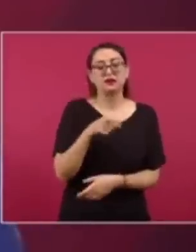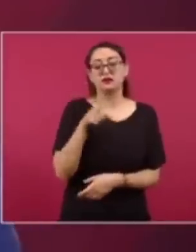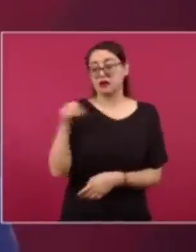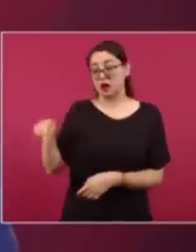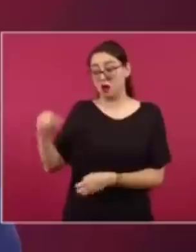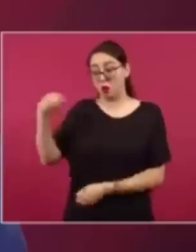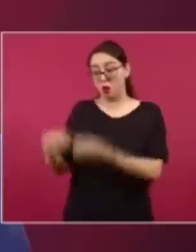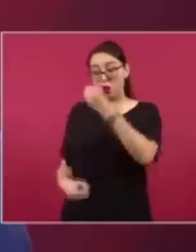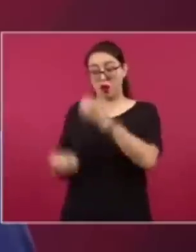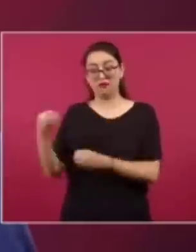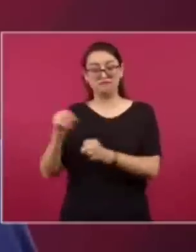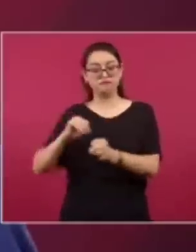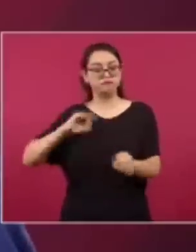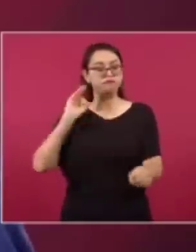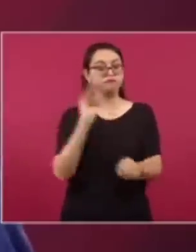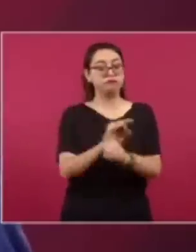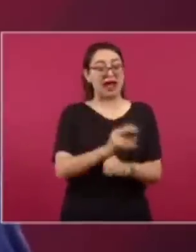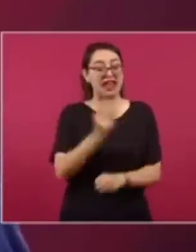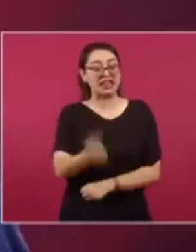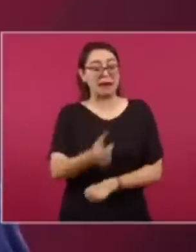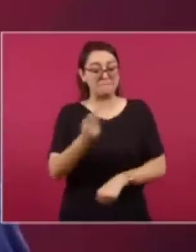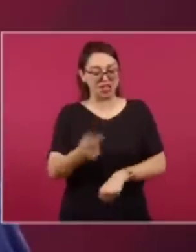Ese es el poder judicial